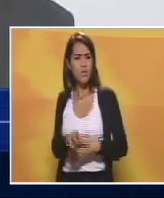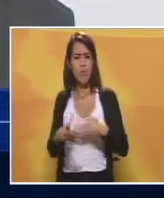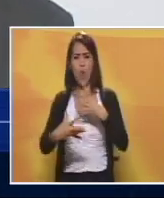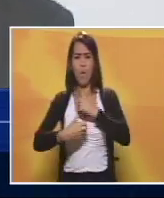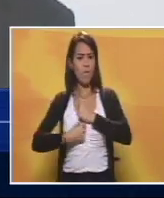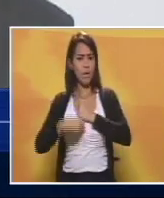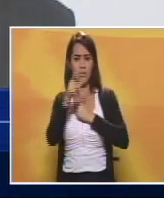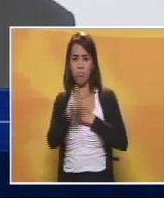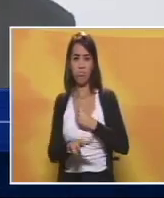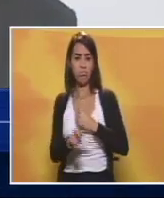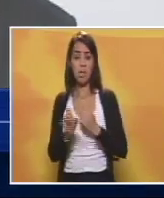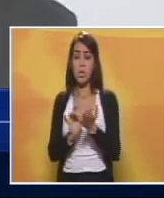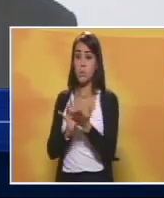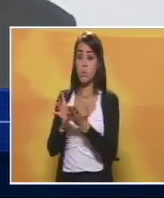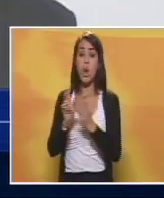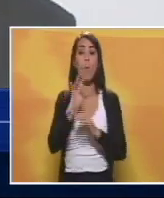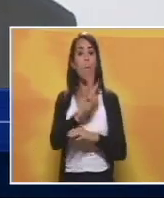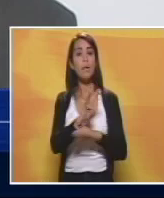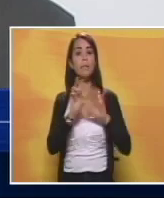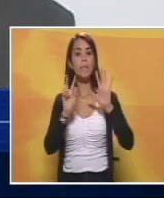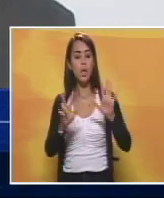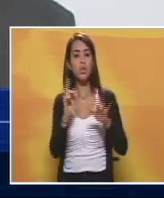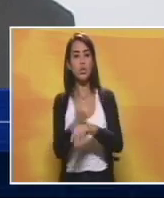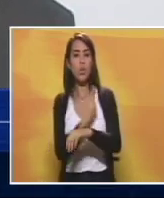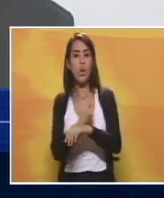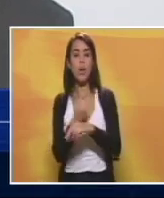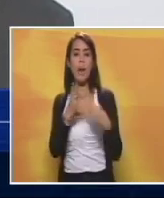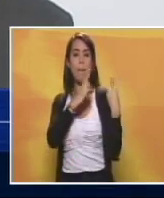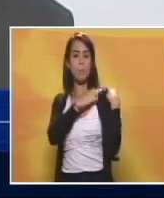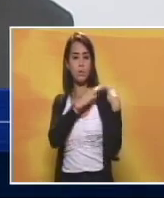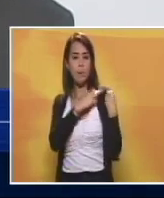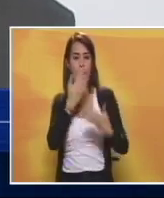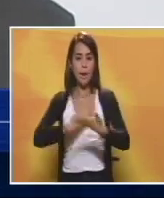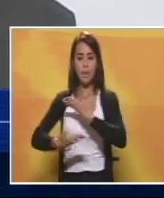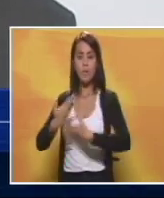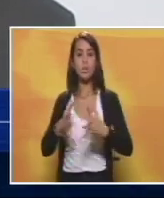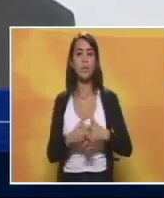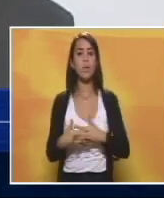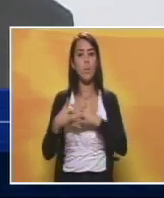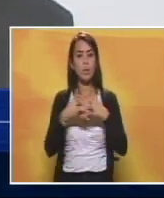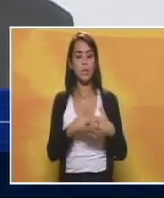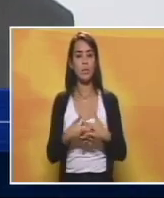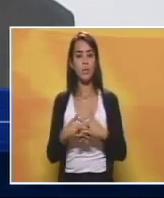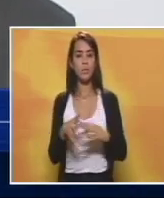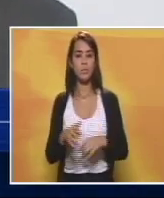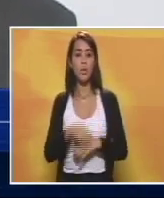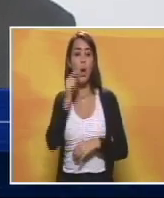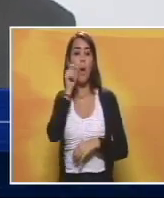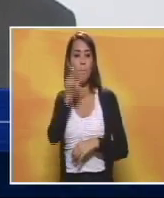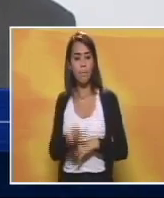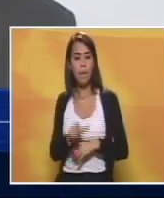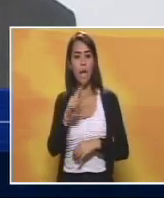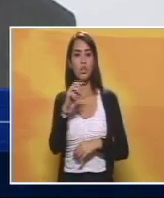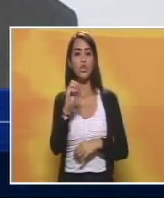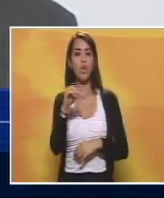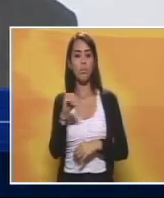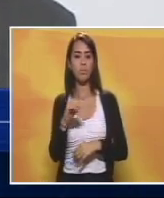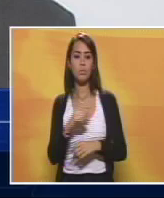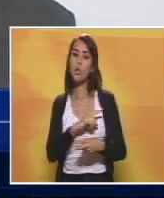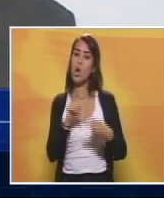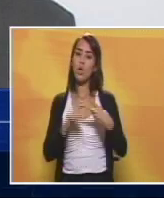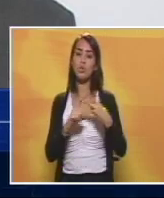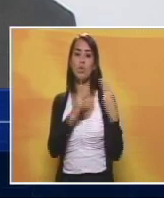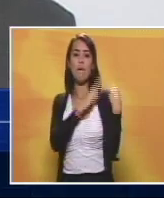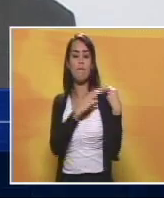anunció su retiro en 48 horas del encargado de negocios de estados unidos de norteamérica el señor torró visón y del